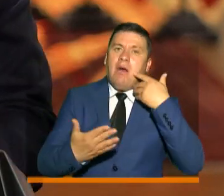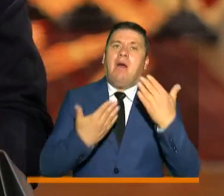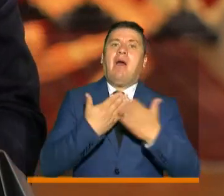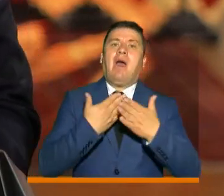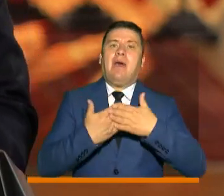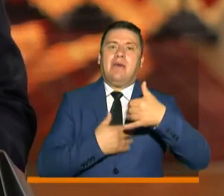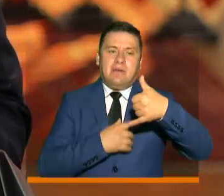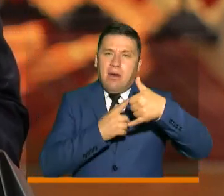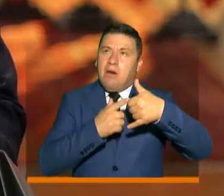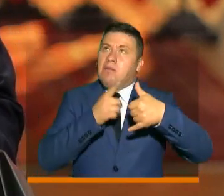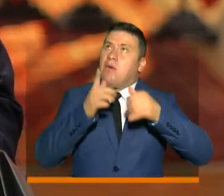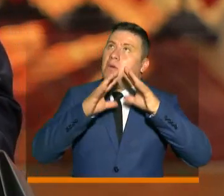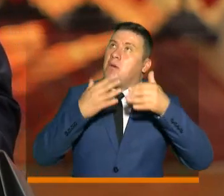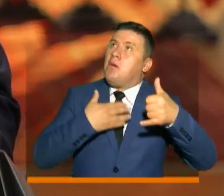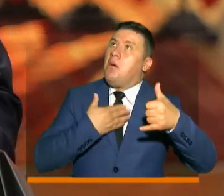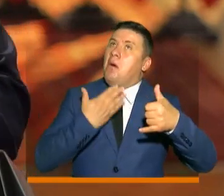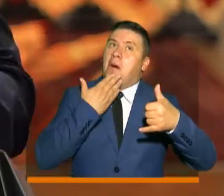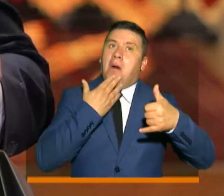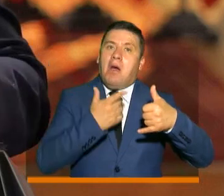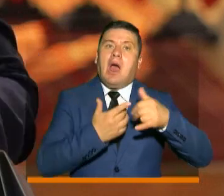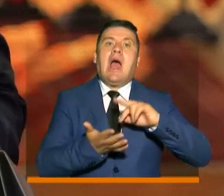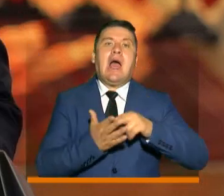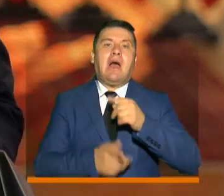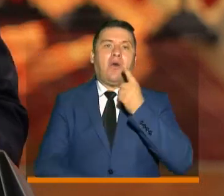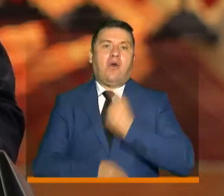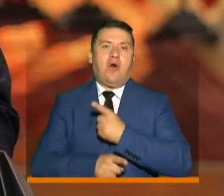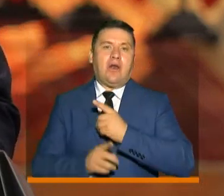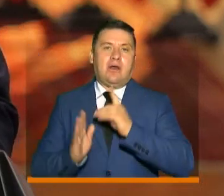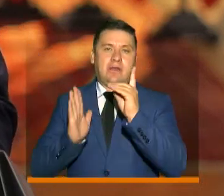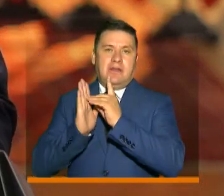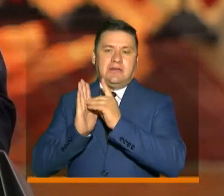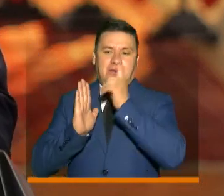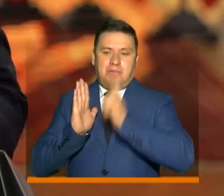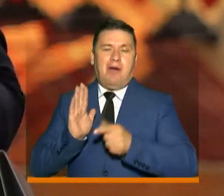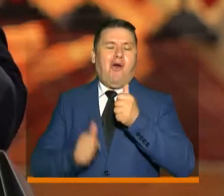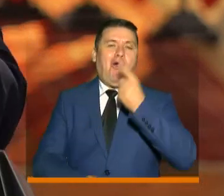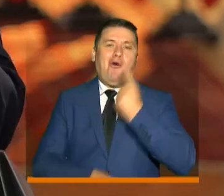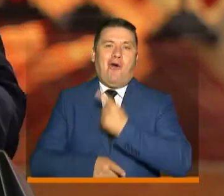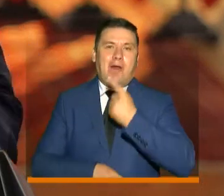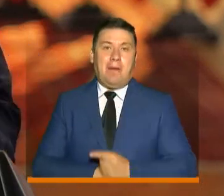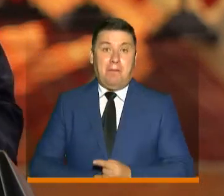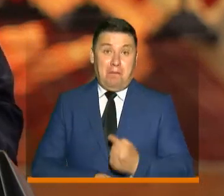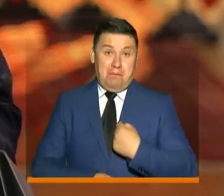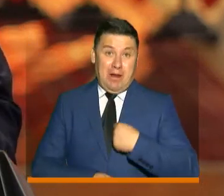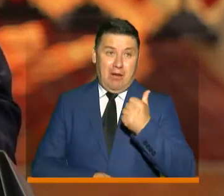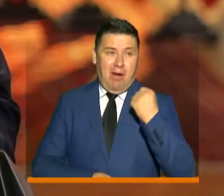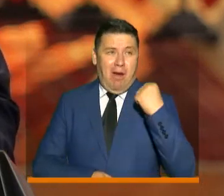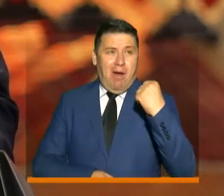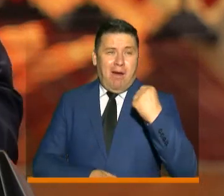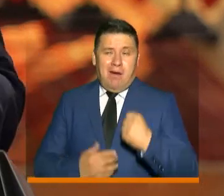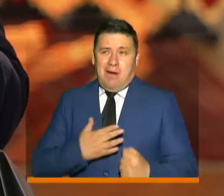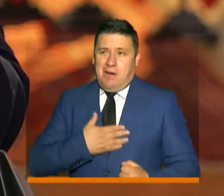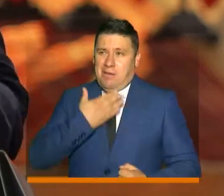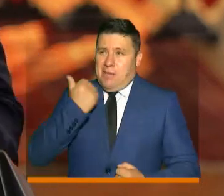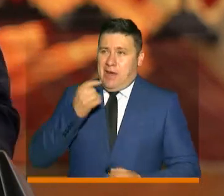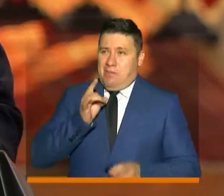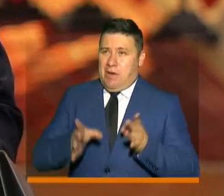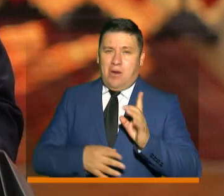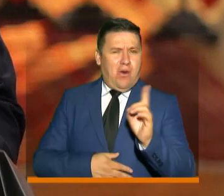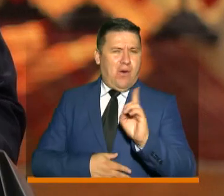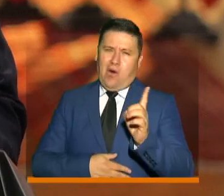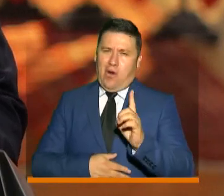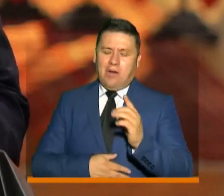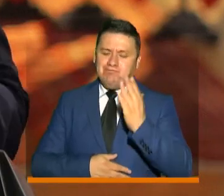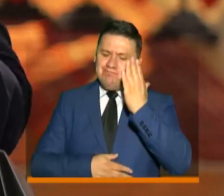hemos tomado las decisiones correctas no podemos ser triunfalistas pero si optimistas sepamos